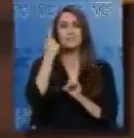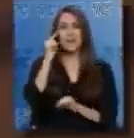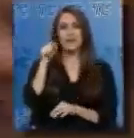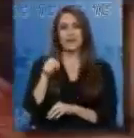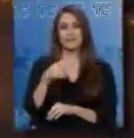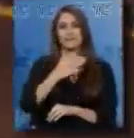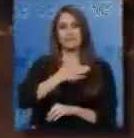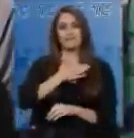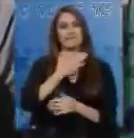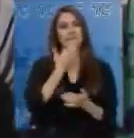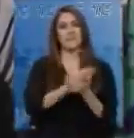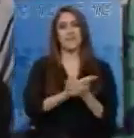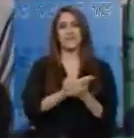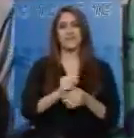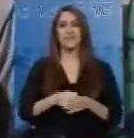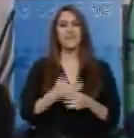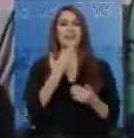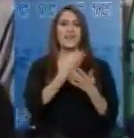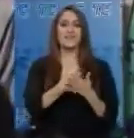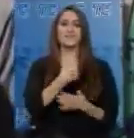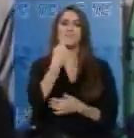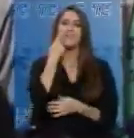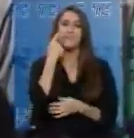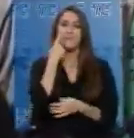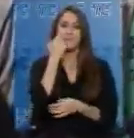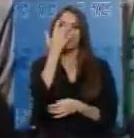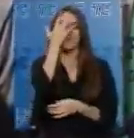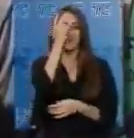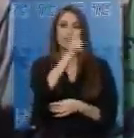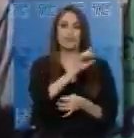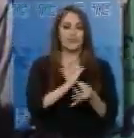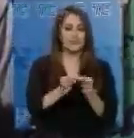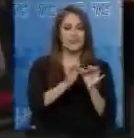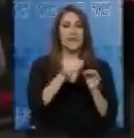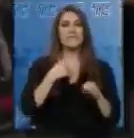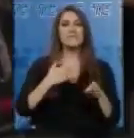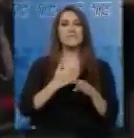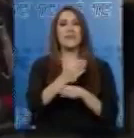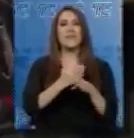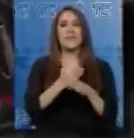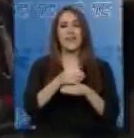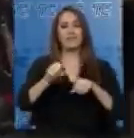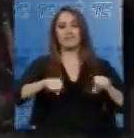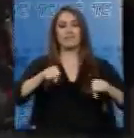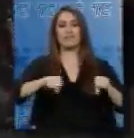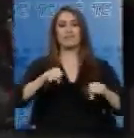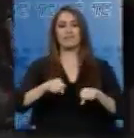él. Agradezco a mi papi por hacerme el coche de madera.